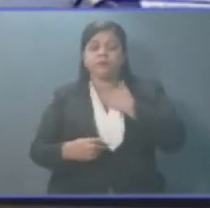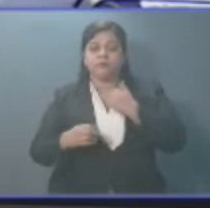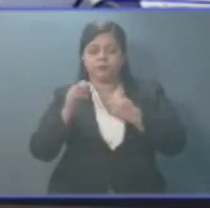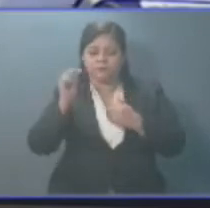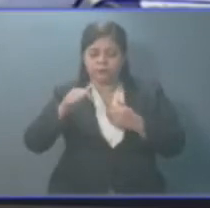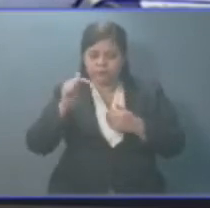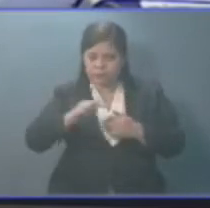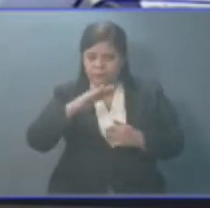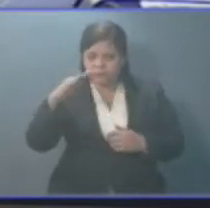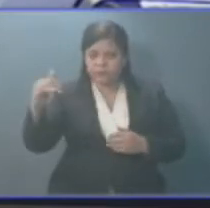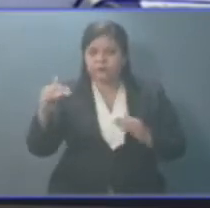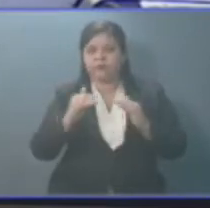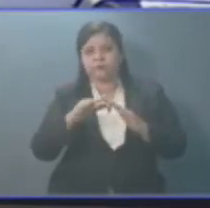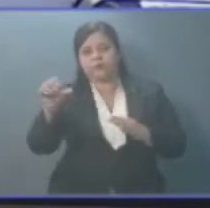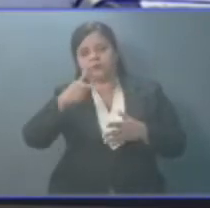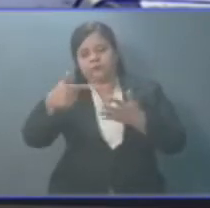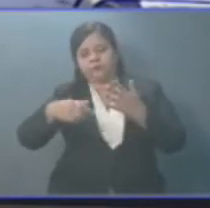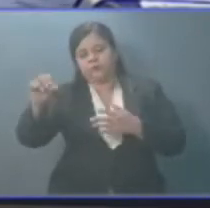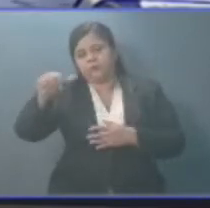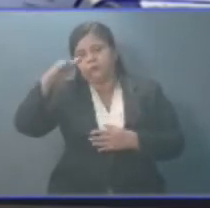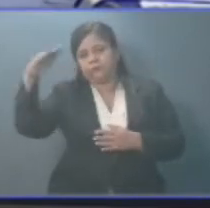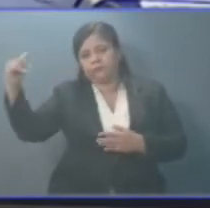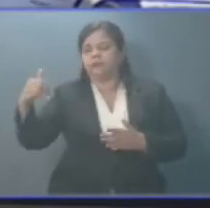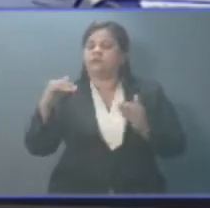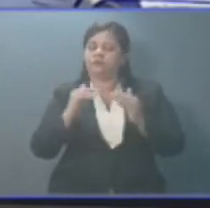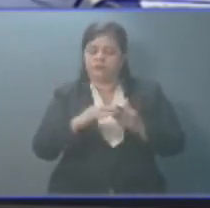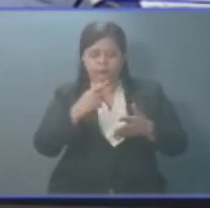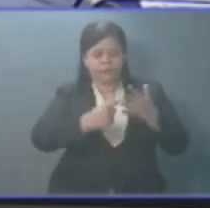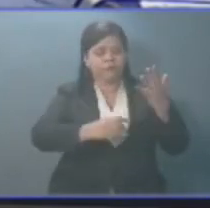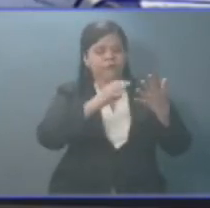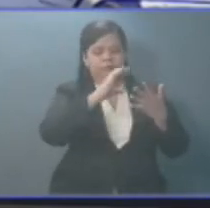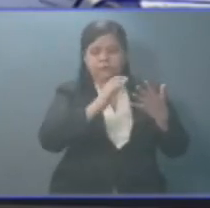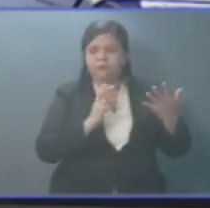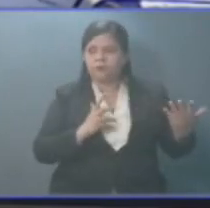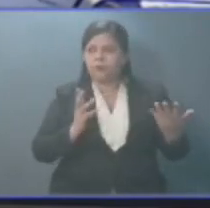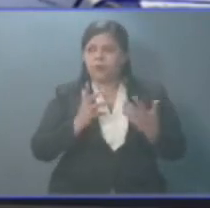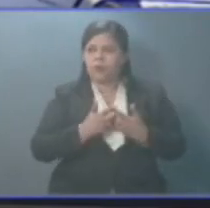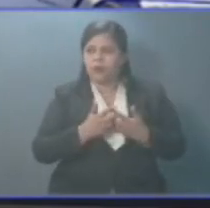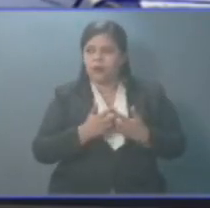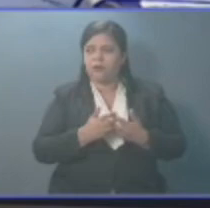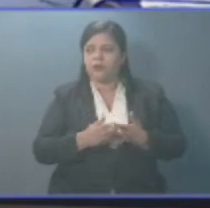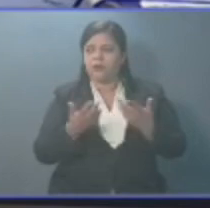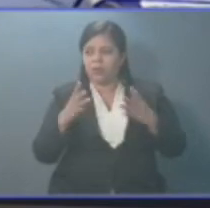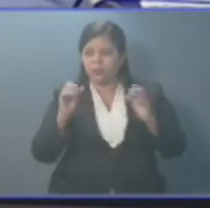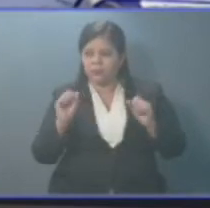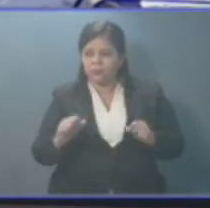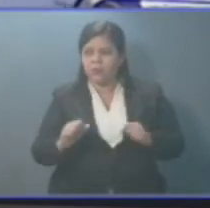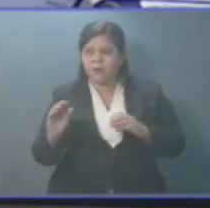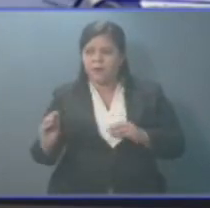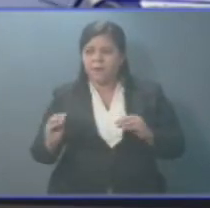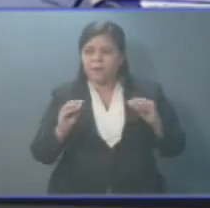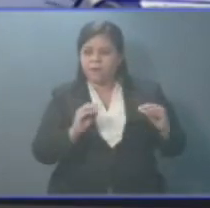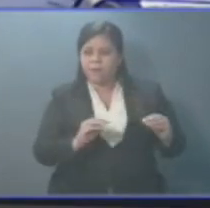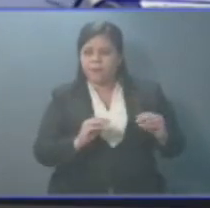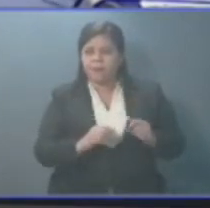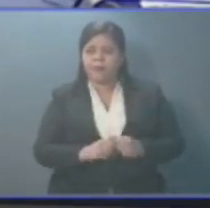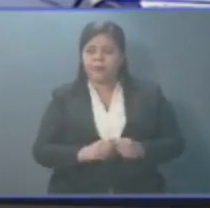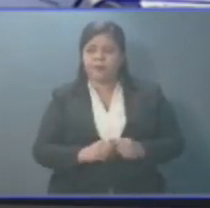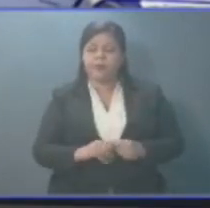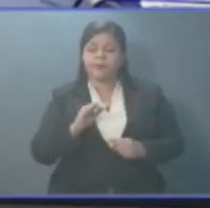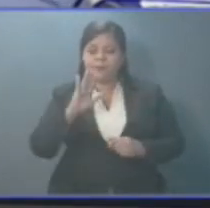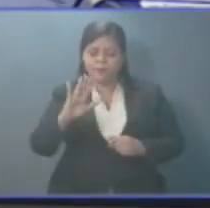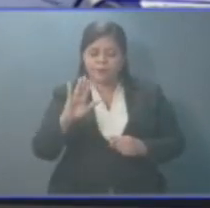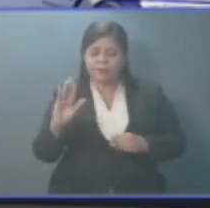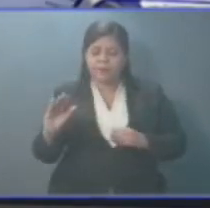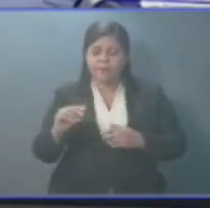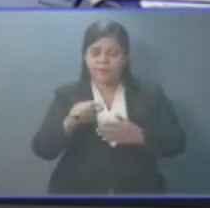nacionales e internacionales y la Constitución, y en un segundo momento es el de tener vigente sus